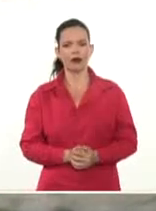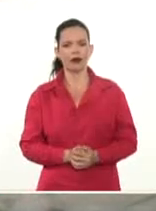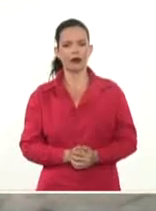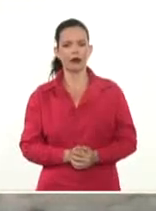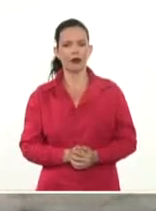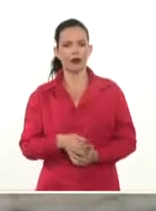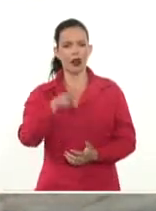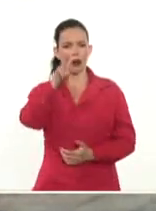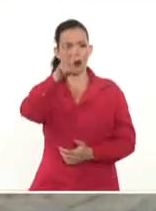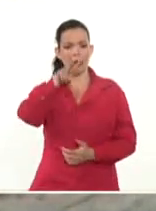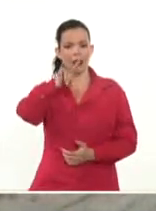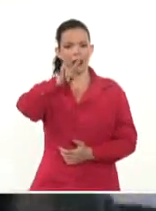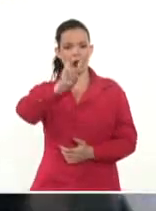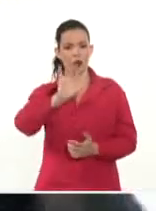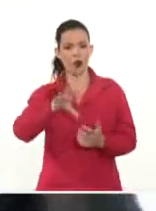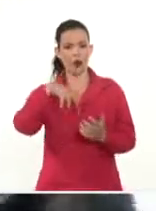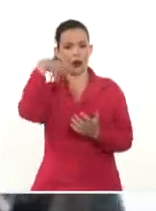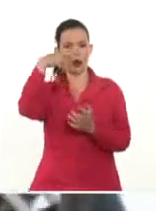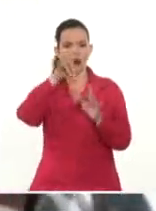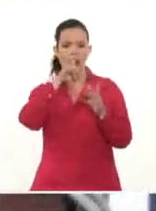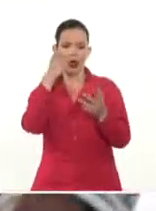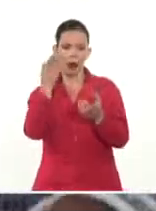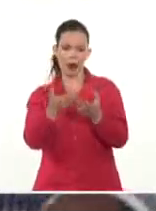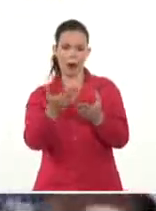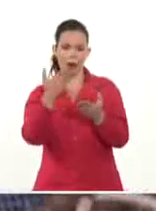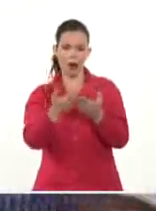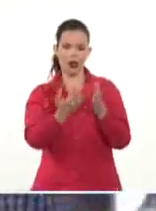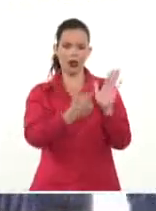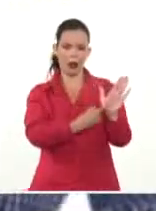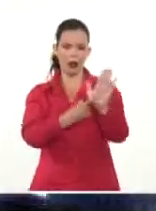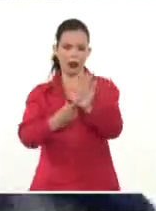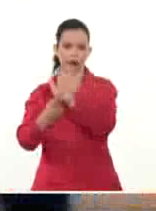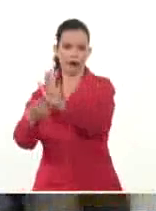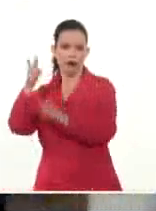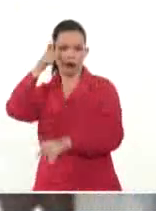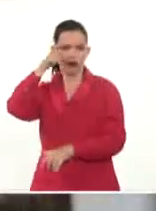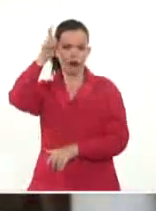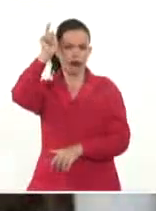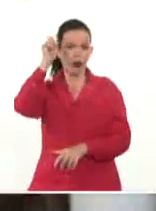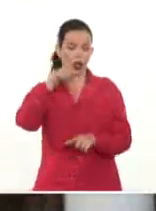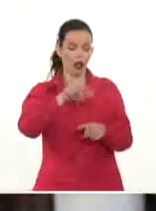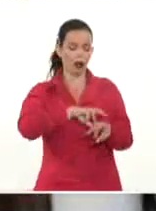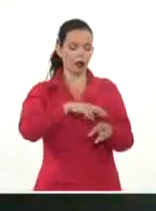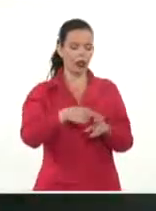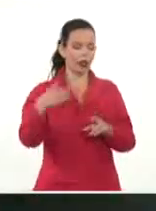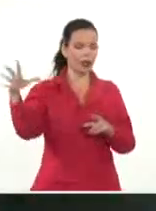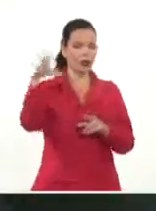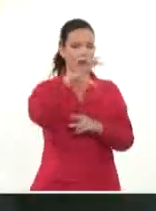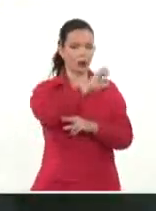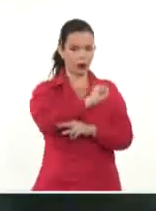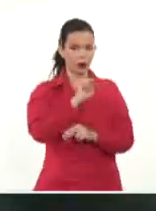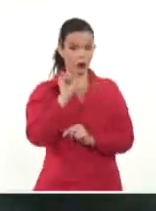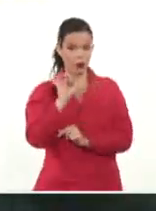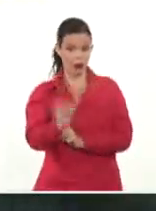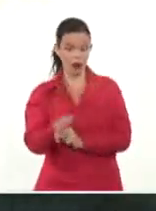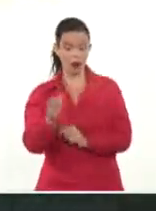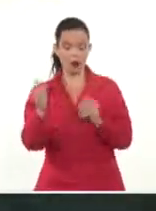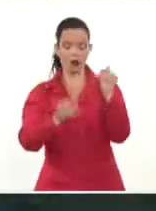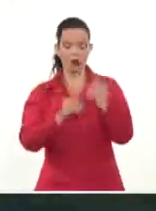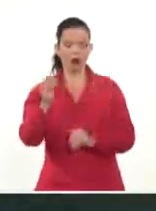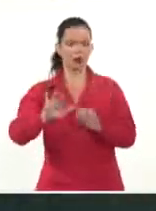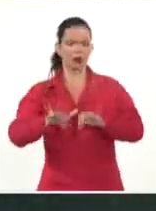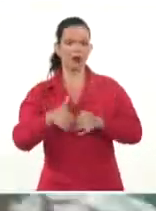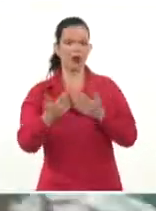29 entidades ganaderas con exposición de animales y stand, así como una representación de productores de todo el país, asisten a esta cita, no solo para mostrar